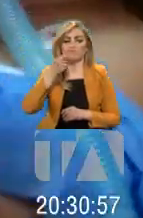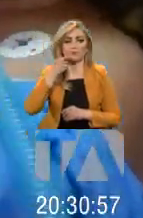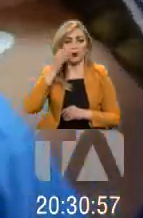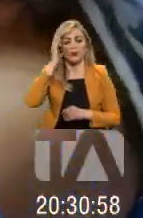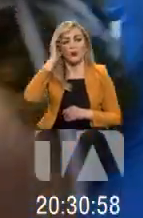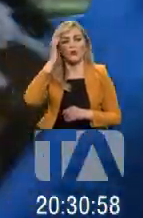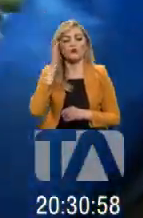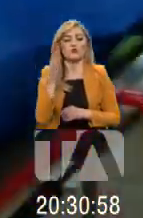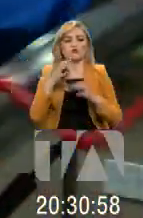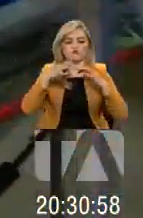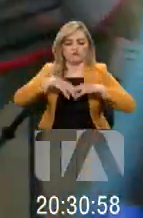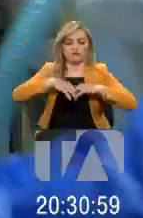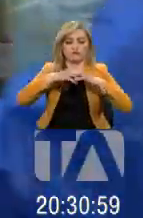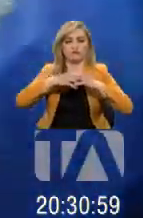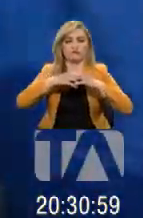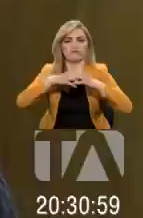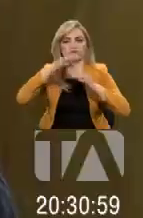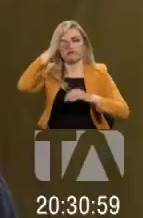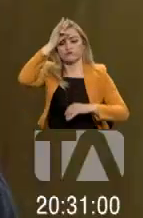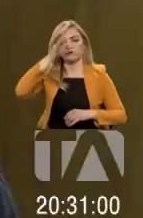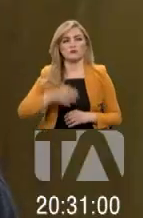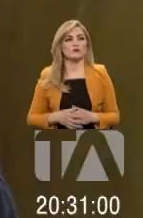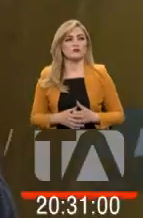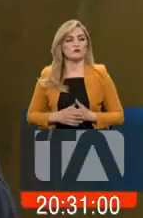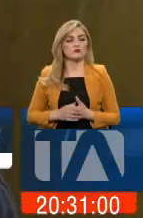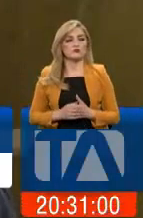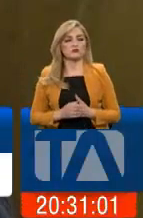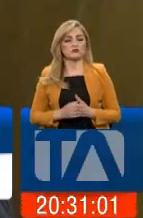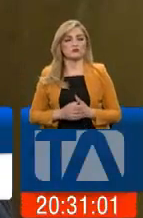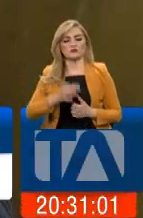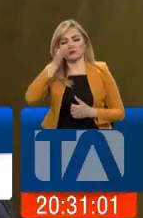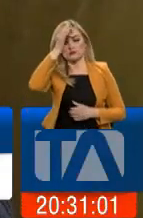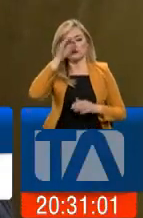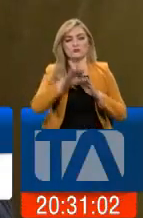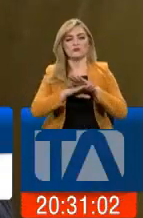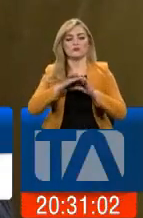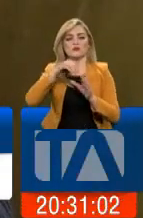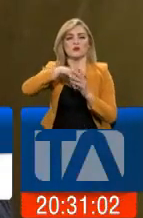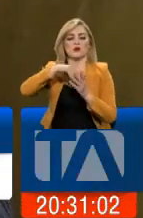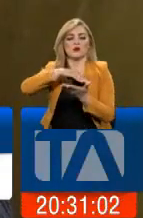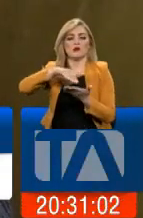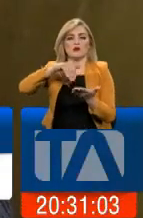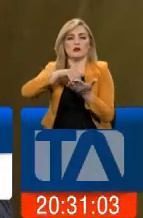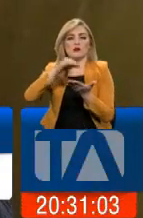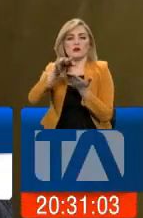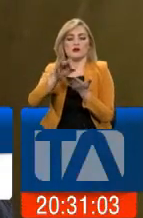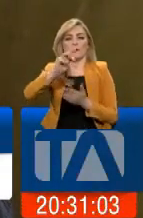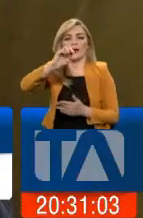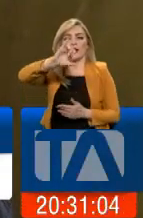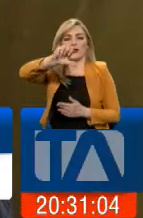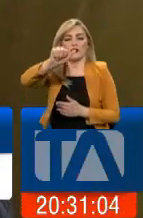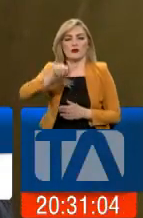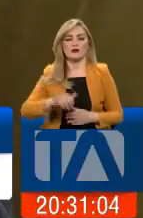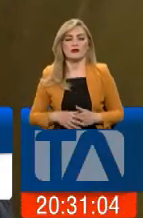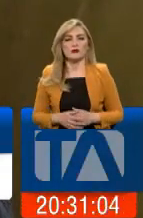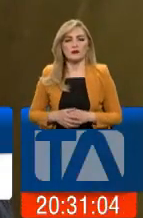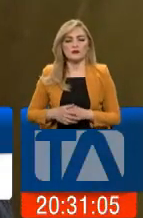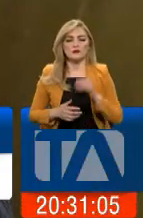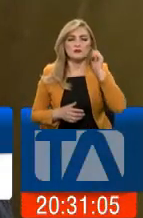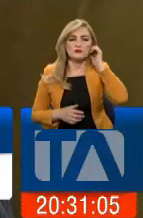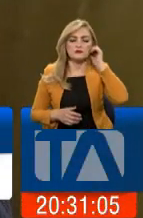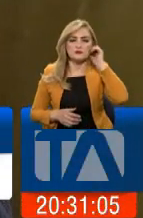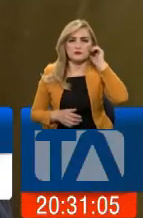preocupación es el colapso de las casas de salud. Tenemos hospital básico dentro de Machachi, aquí en el Cantón Mejía, y nuestros referidos